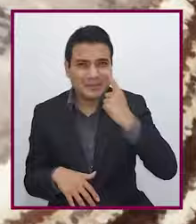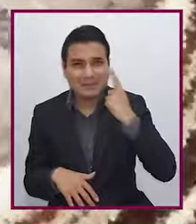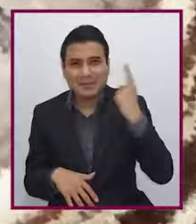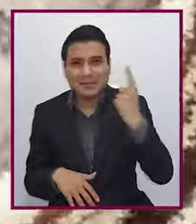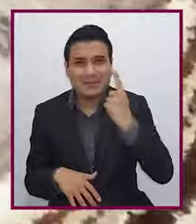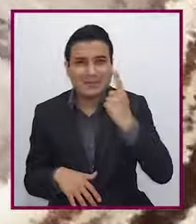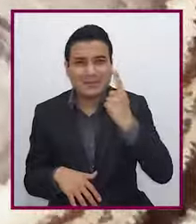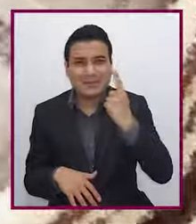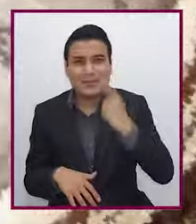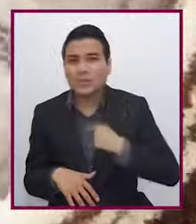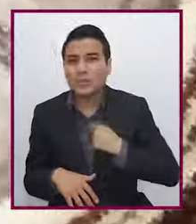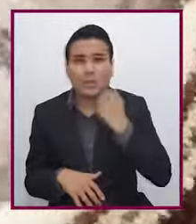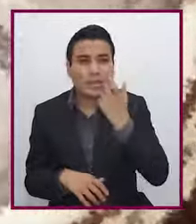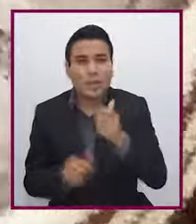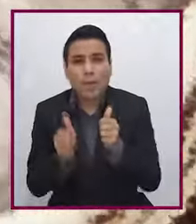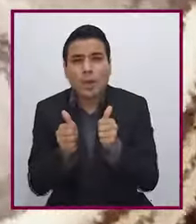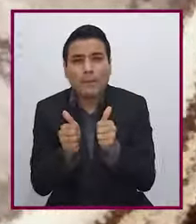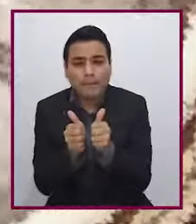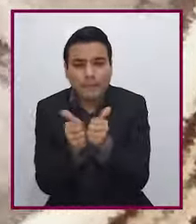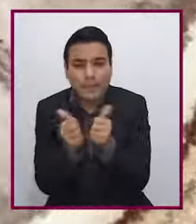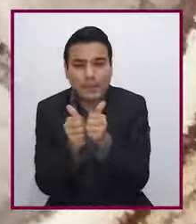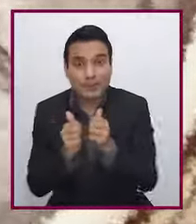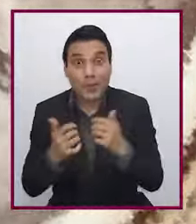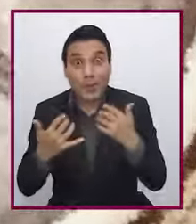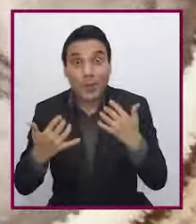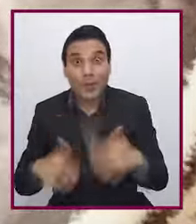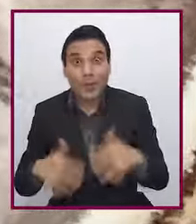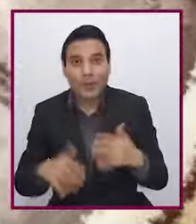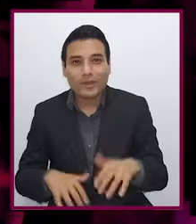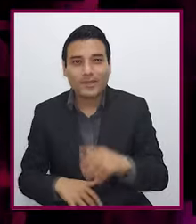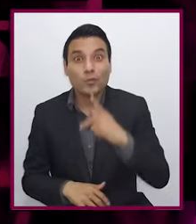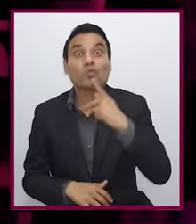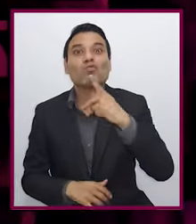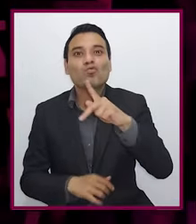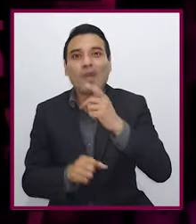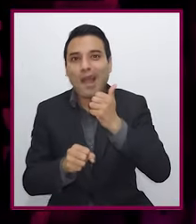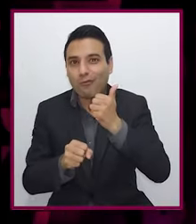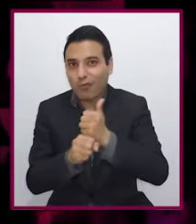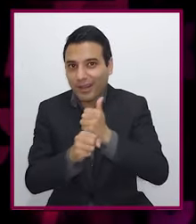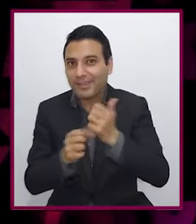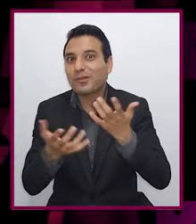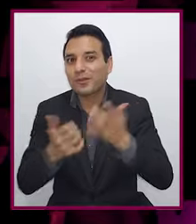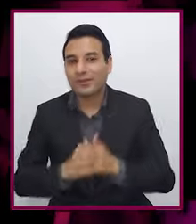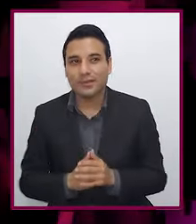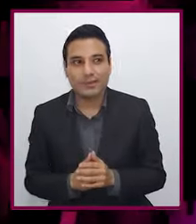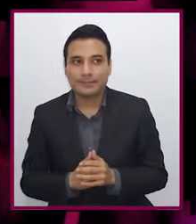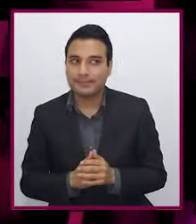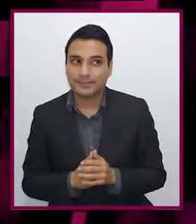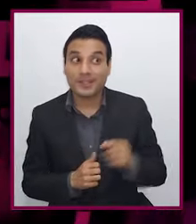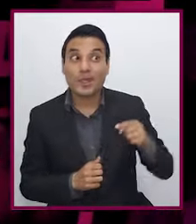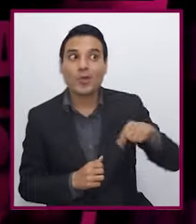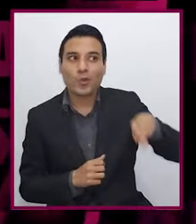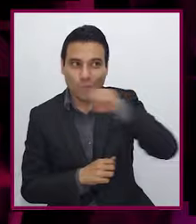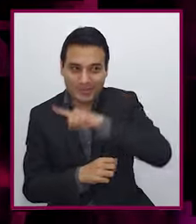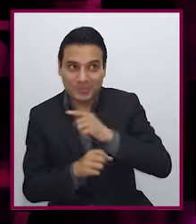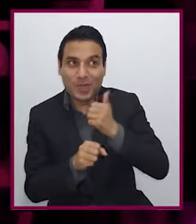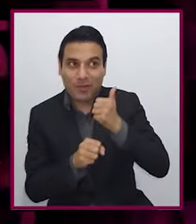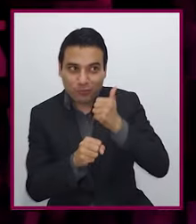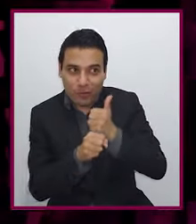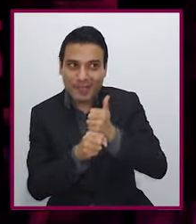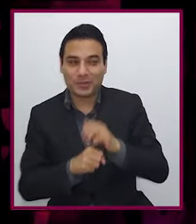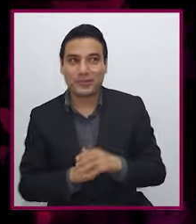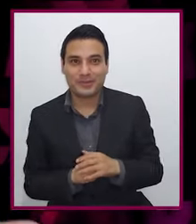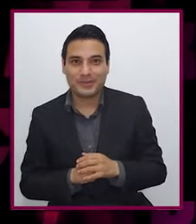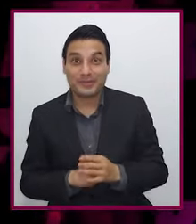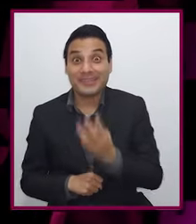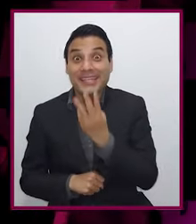Con esa zarandeada. ¡Quiero mi cocol! ¡Órale, con tu abuelito, Axel!